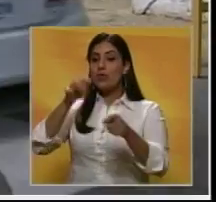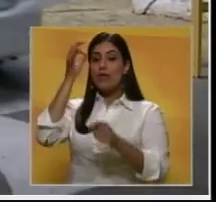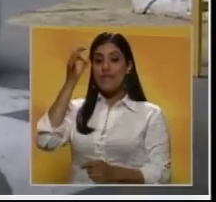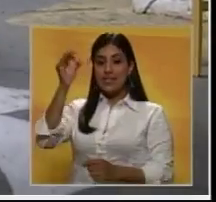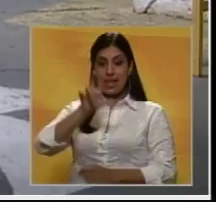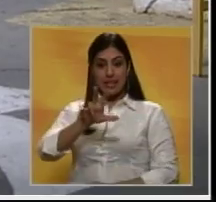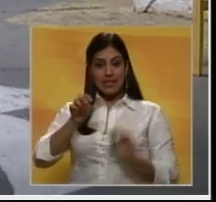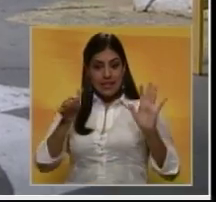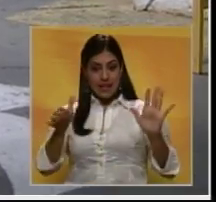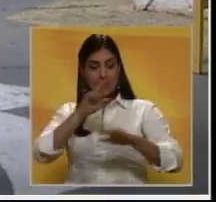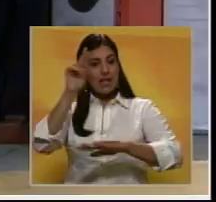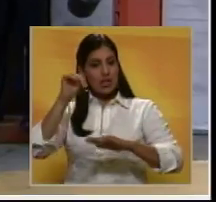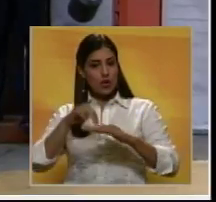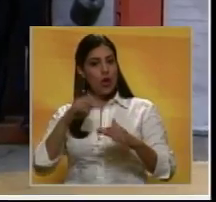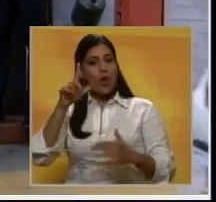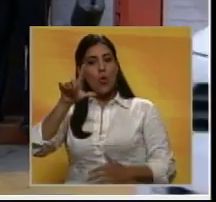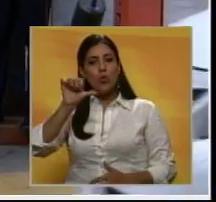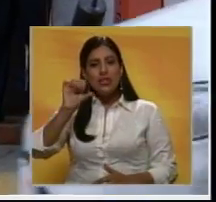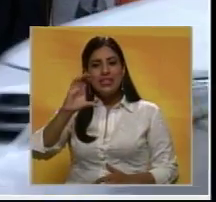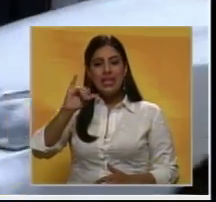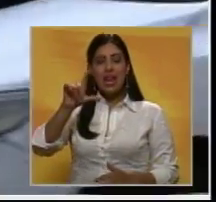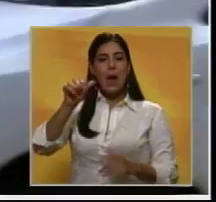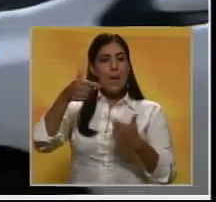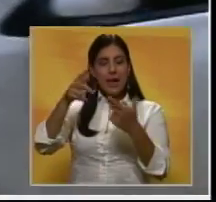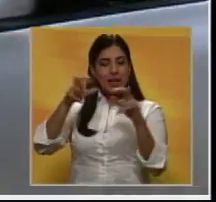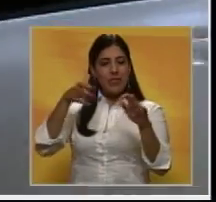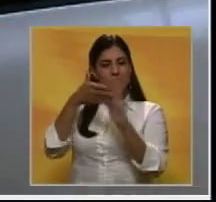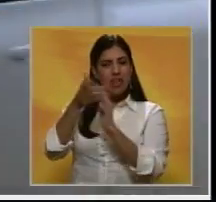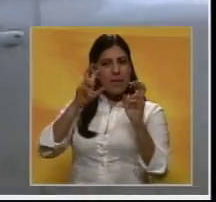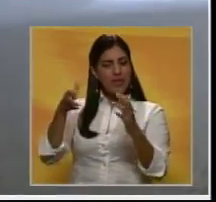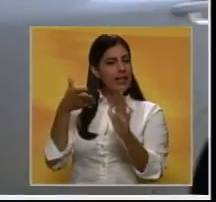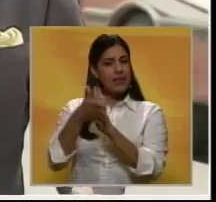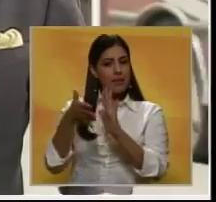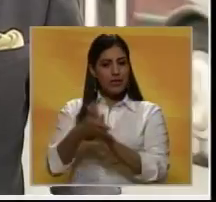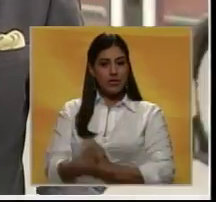fiscal 36 nacional, Lucila Hurtado, para dirigir la